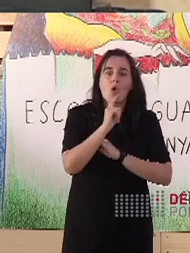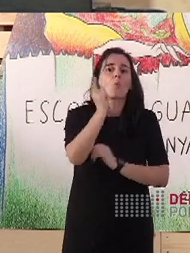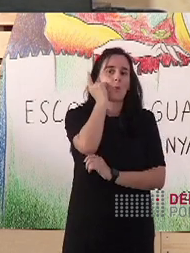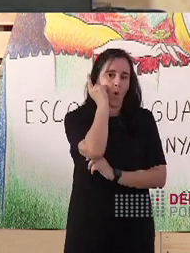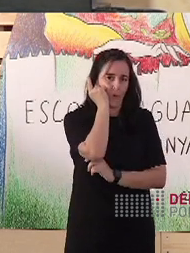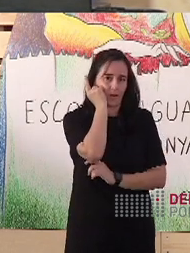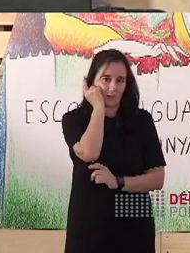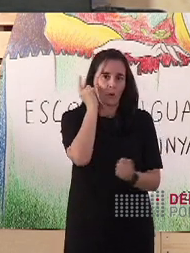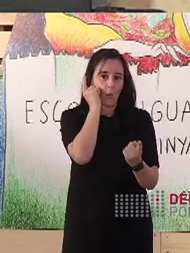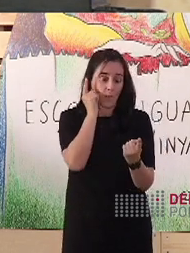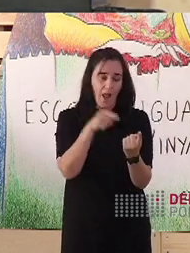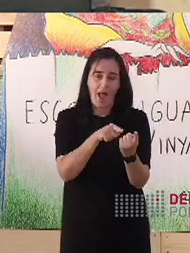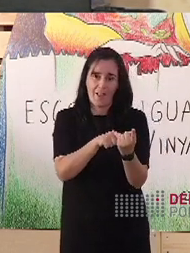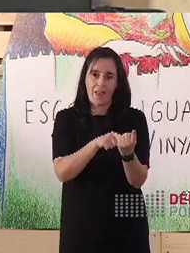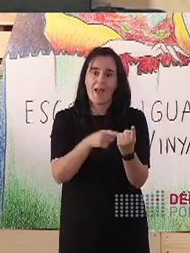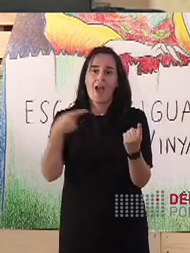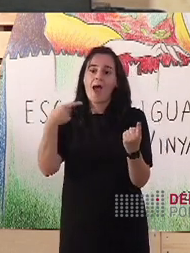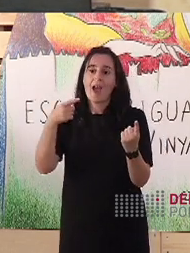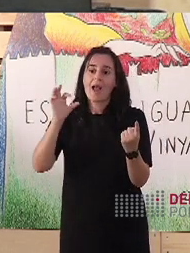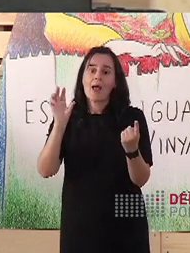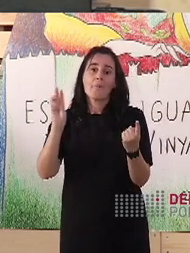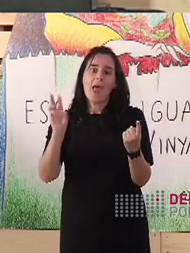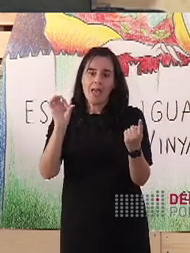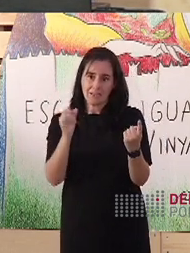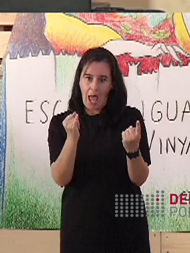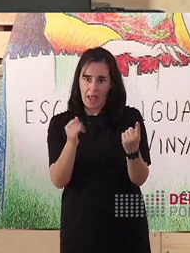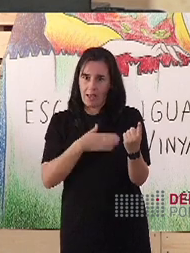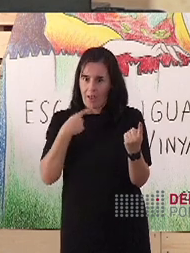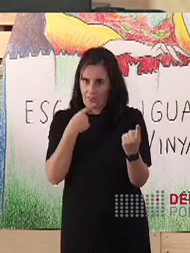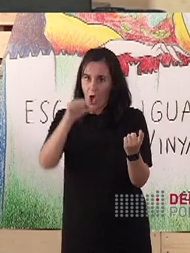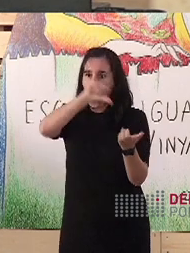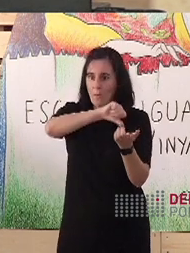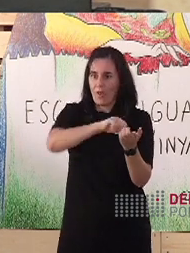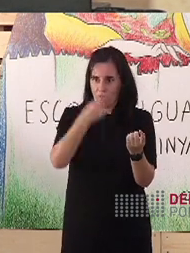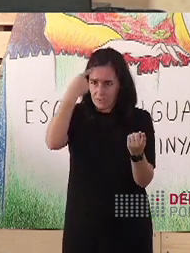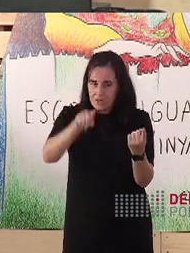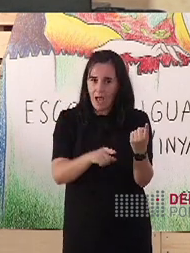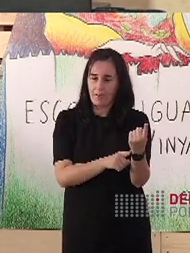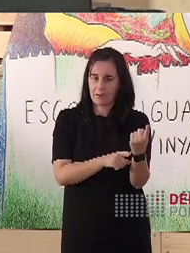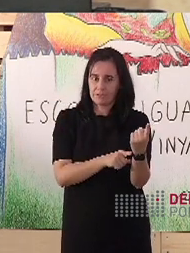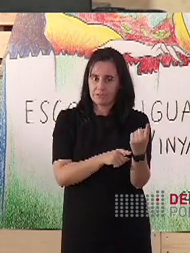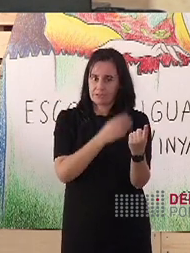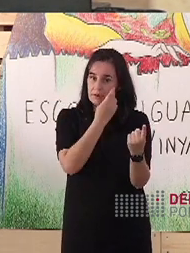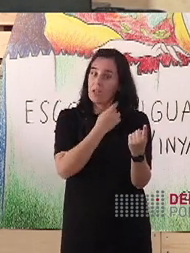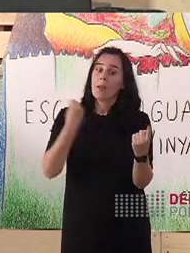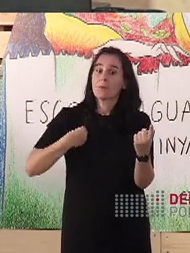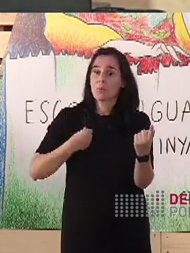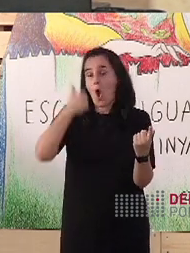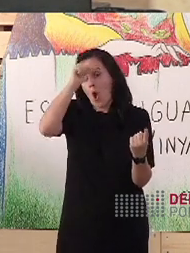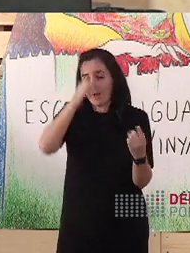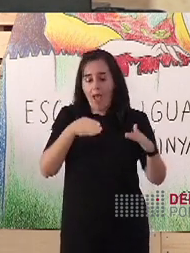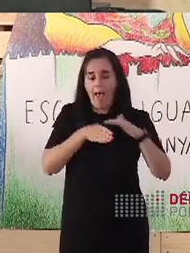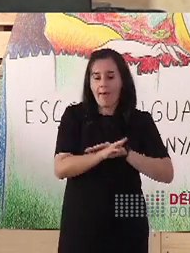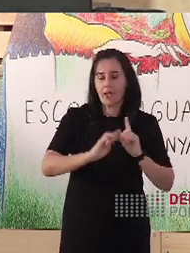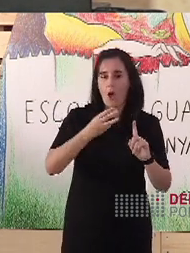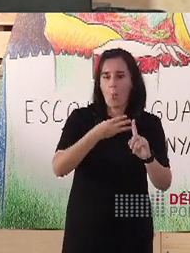dispositivos móviles tienen un servicio de GPS, es decir, estamos localizados. Cuando a ellos cuando entran en este tipo de páginas web,